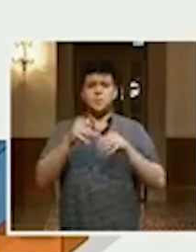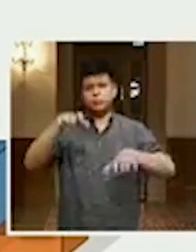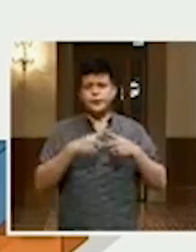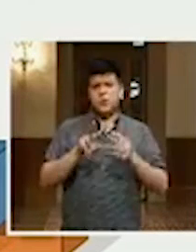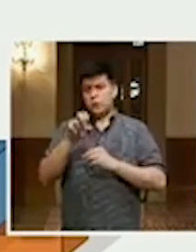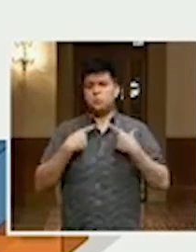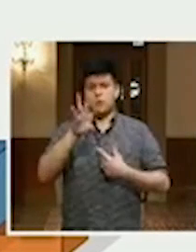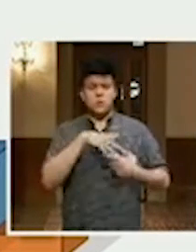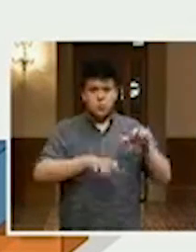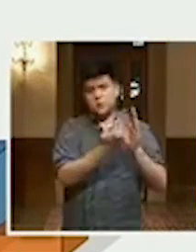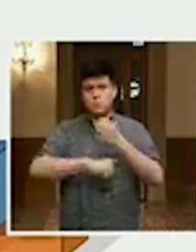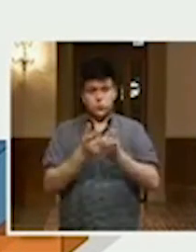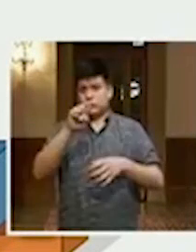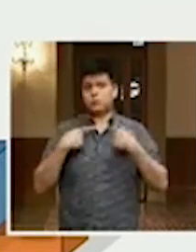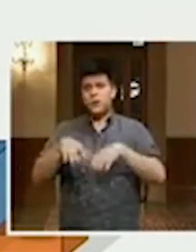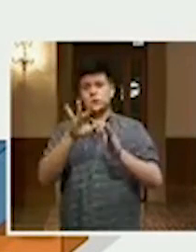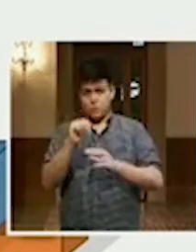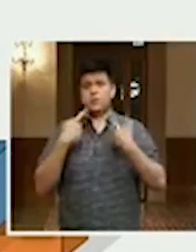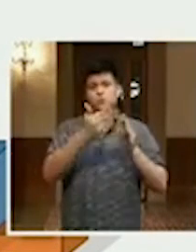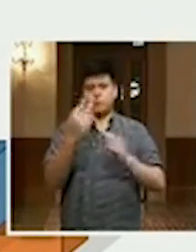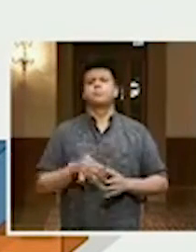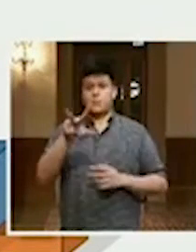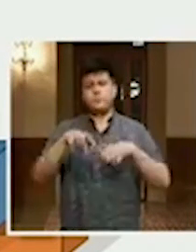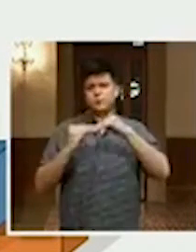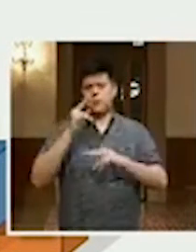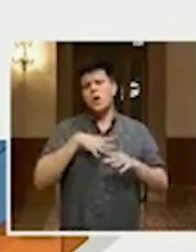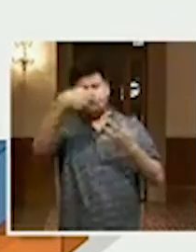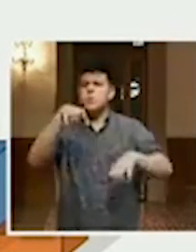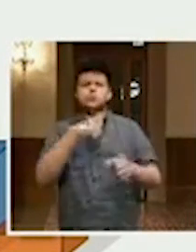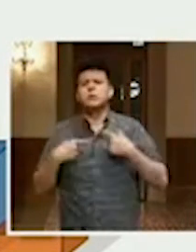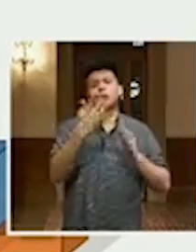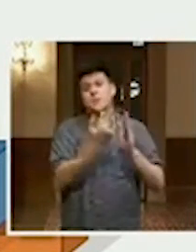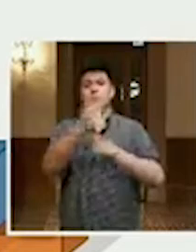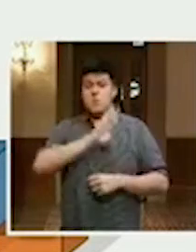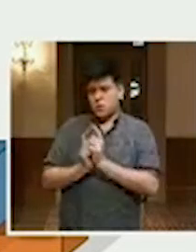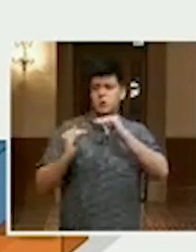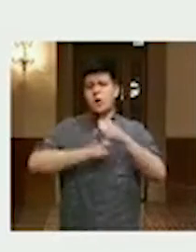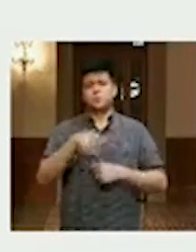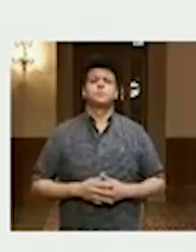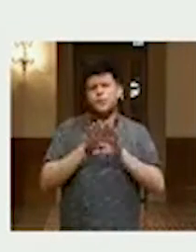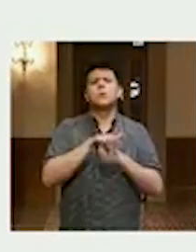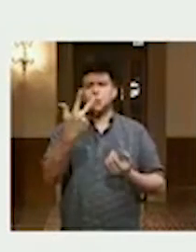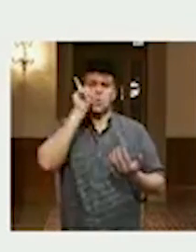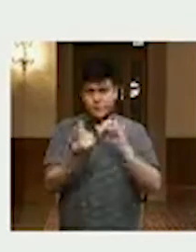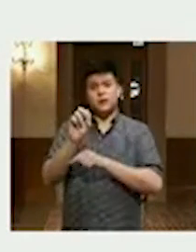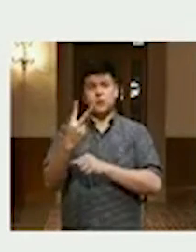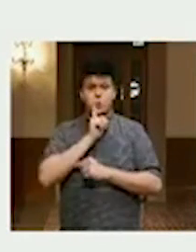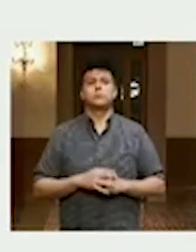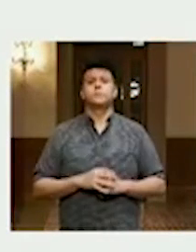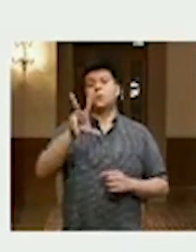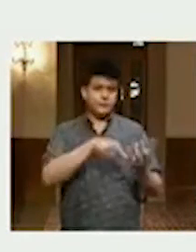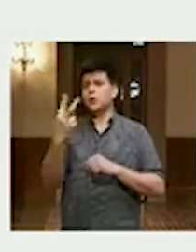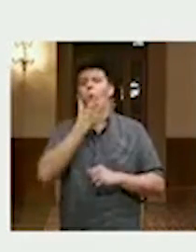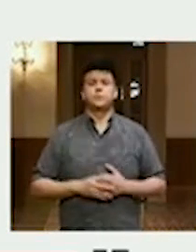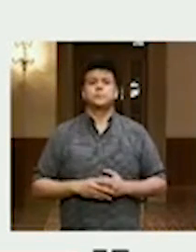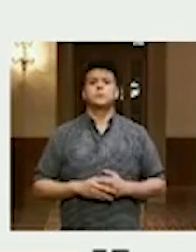mientras que la de los casos sospechosos que existen en la entidad se ubicó en los 517 así al corte del lunes 13 de abril